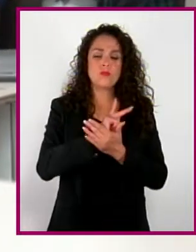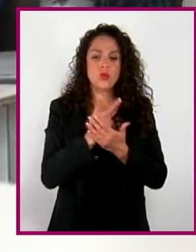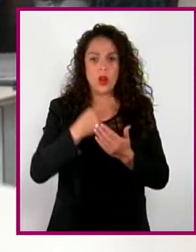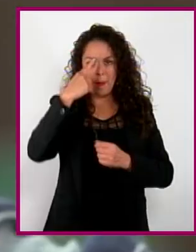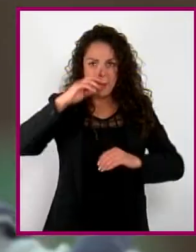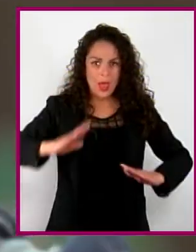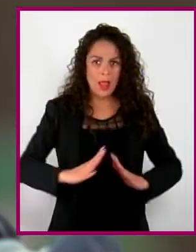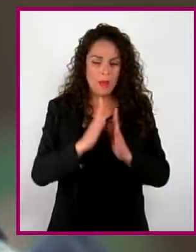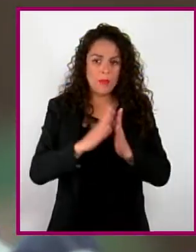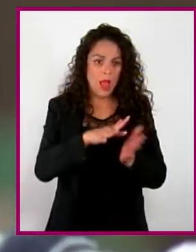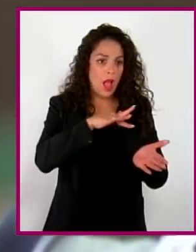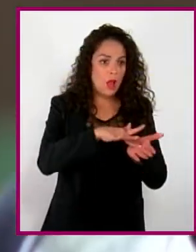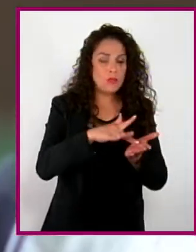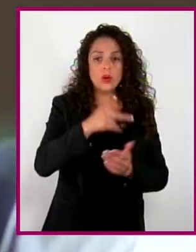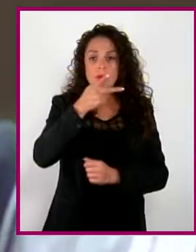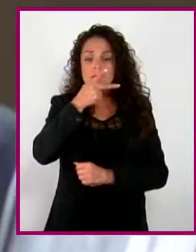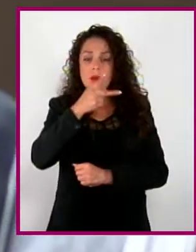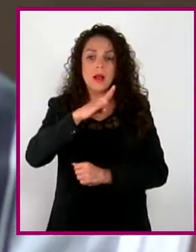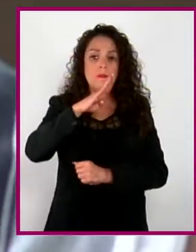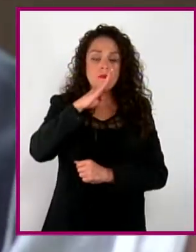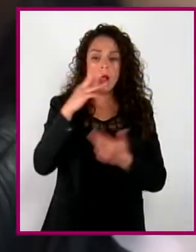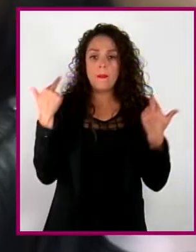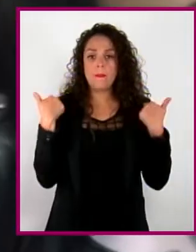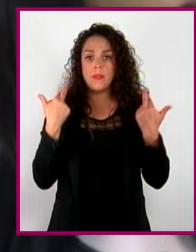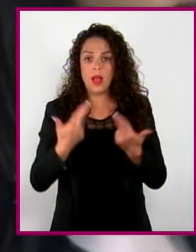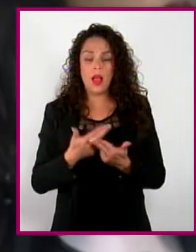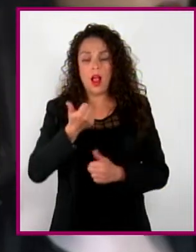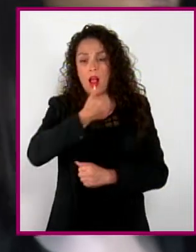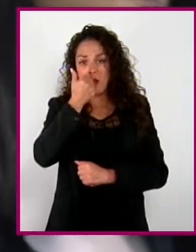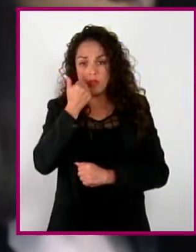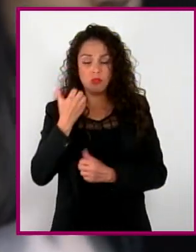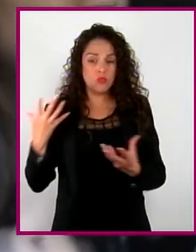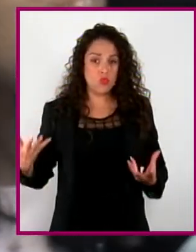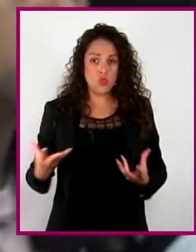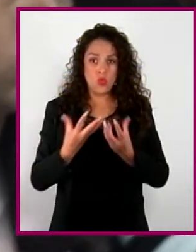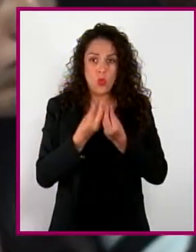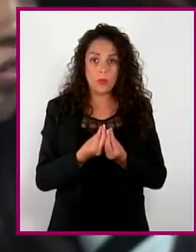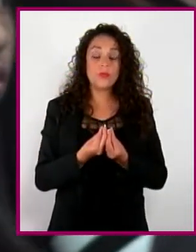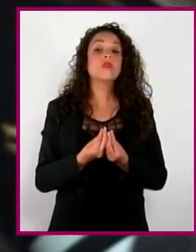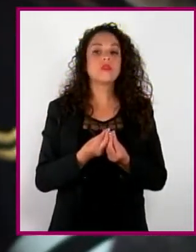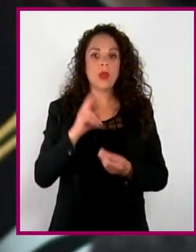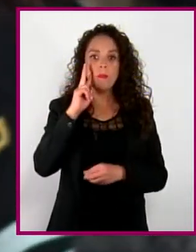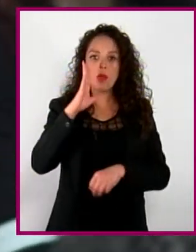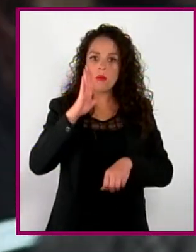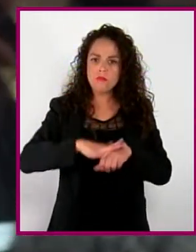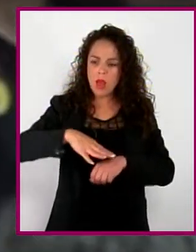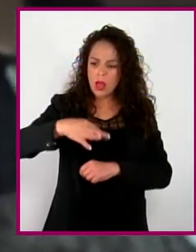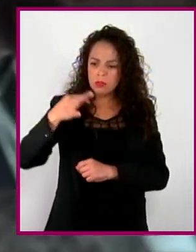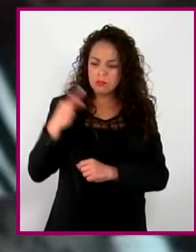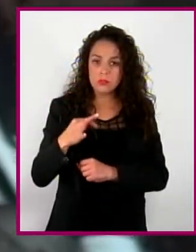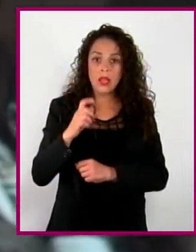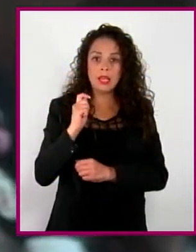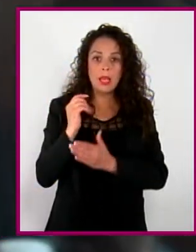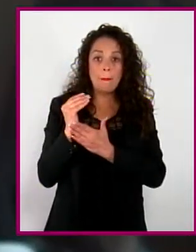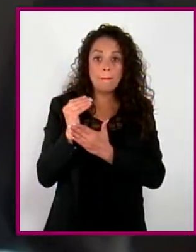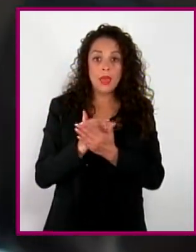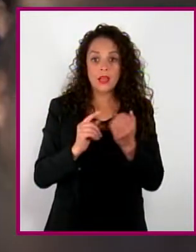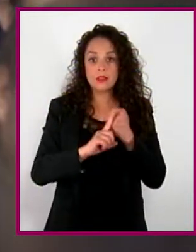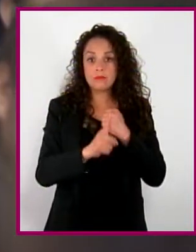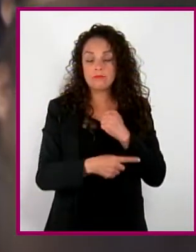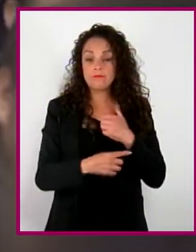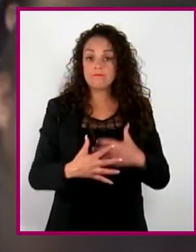y apoyo de padres, madres, docentes y estudiantes muestran mayor efectividad en la disminución de